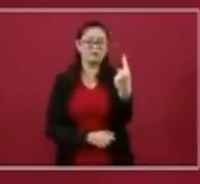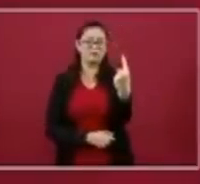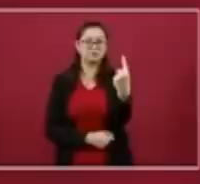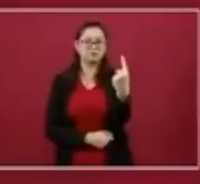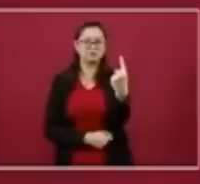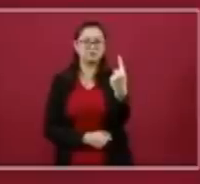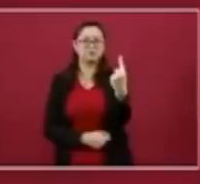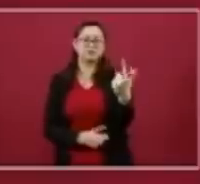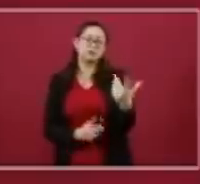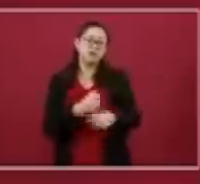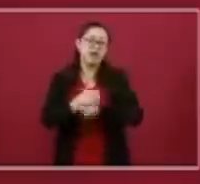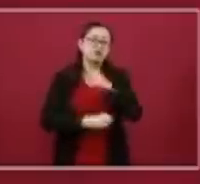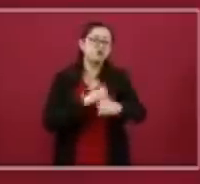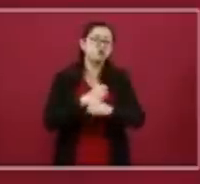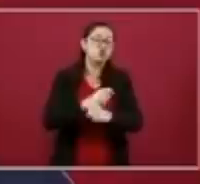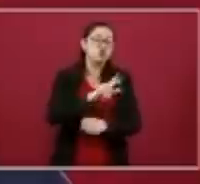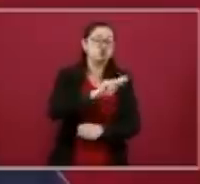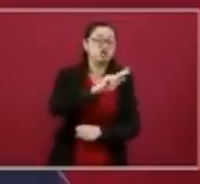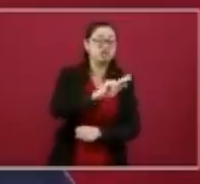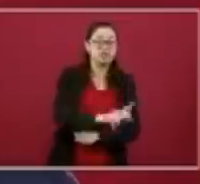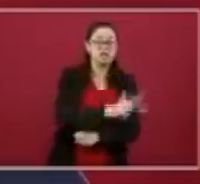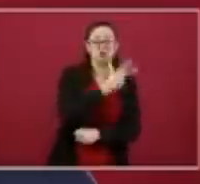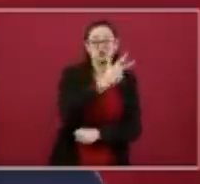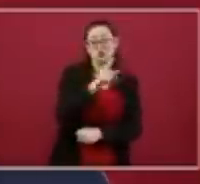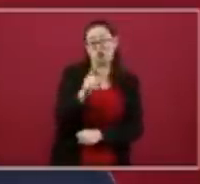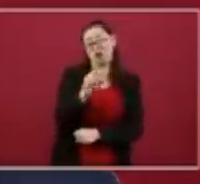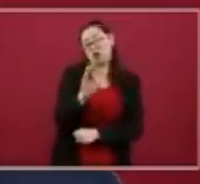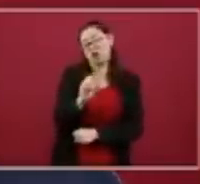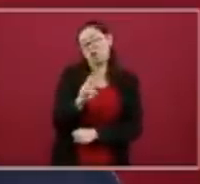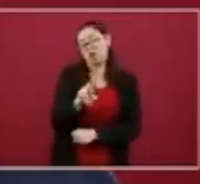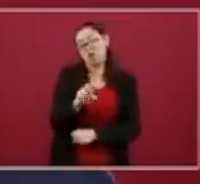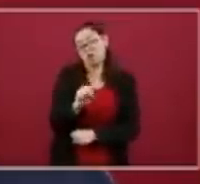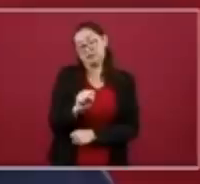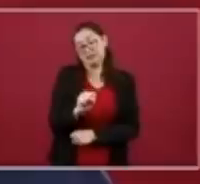Eso en el 88. Según Forbes,